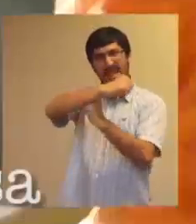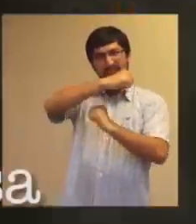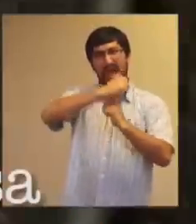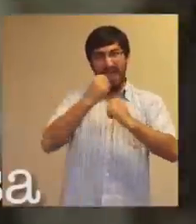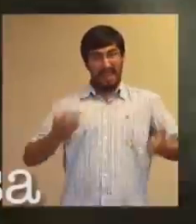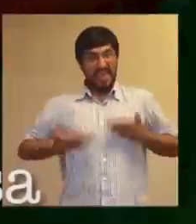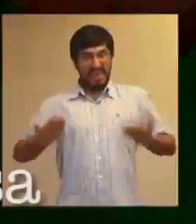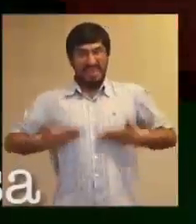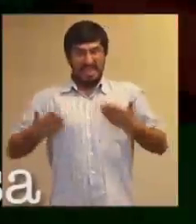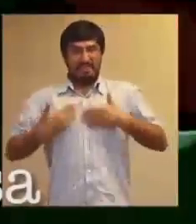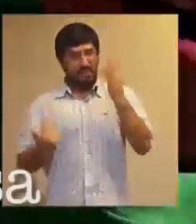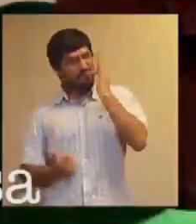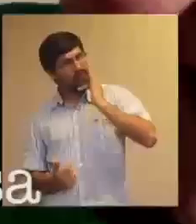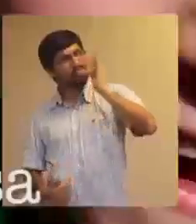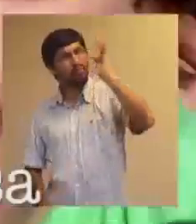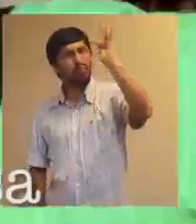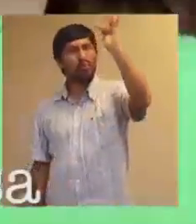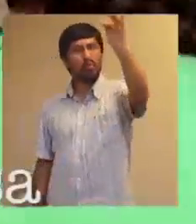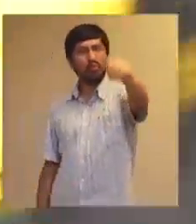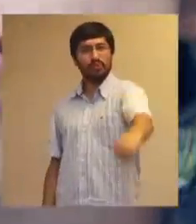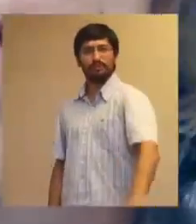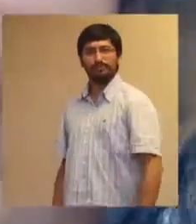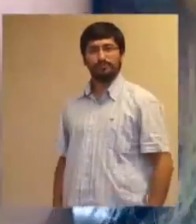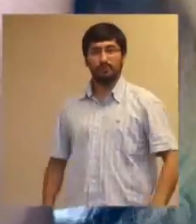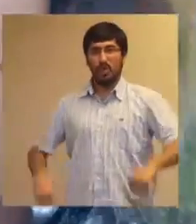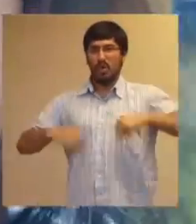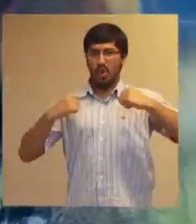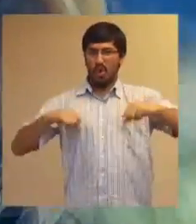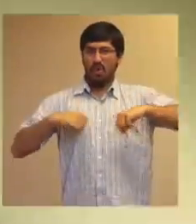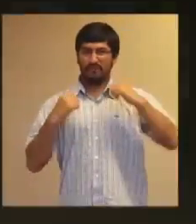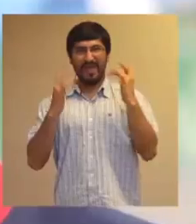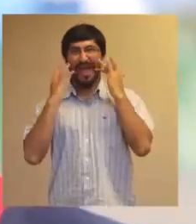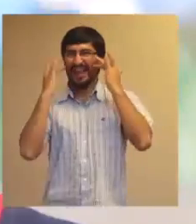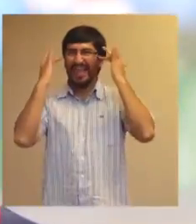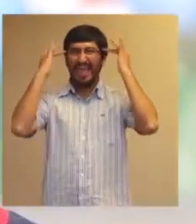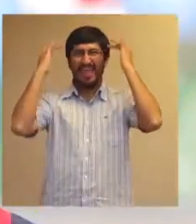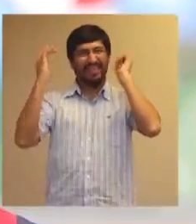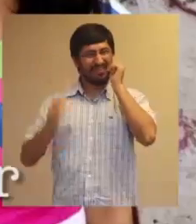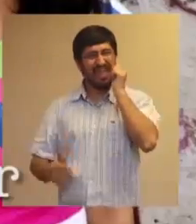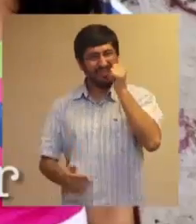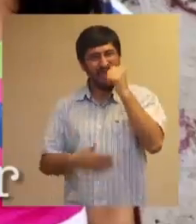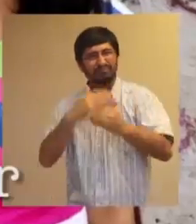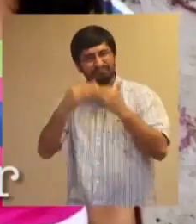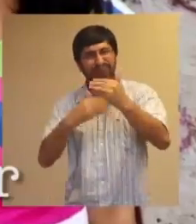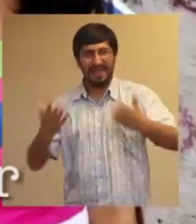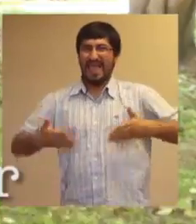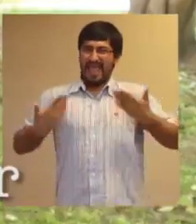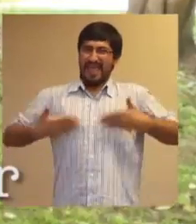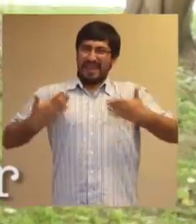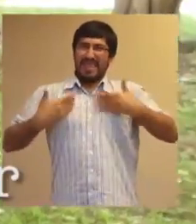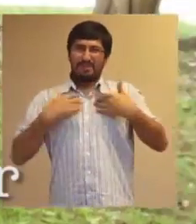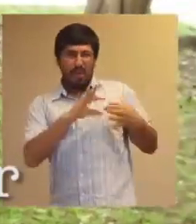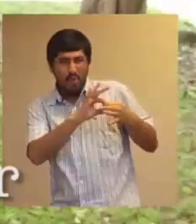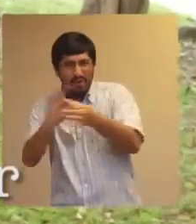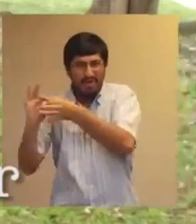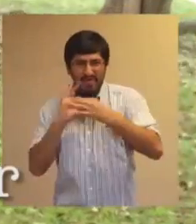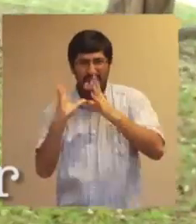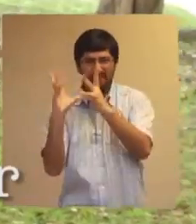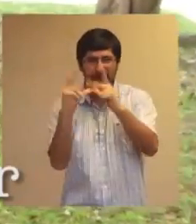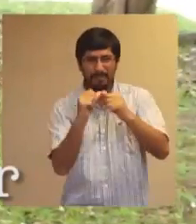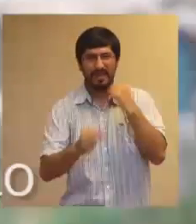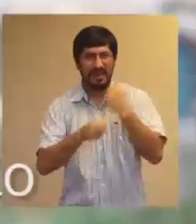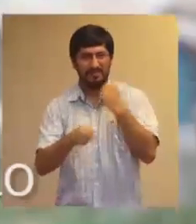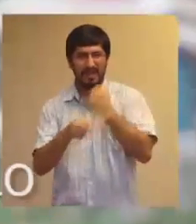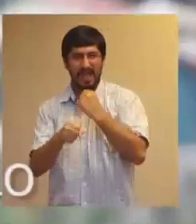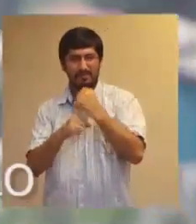el combustible que impulsa un nuevo comienzo. Somos la alegría que da el color al día a día, la motivación de trabajar y surgir